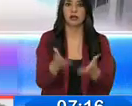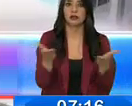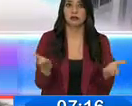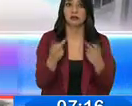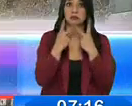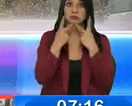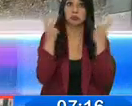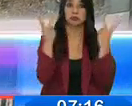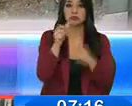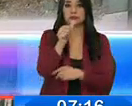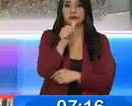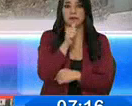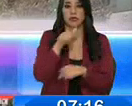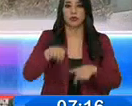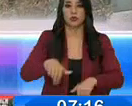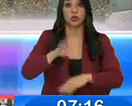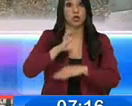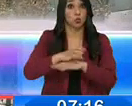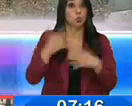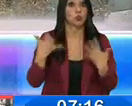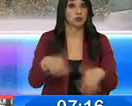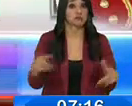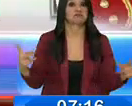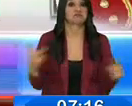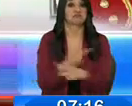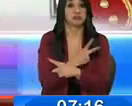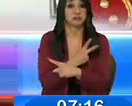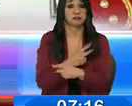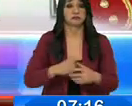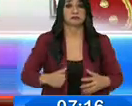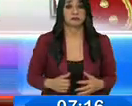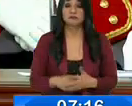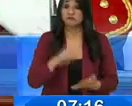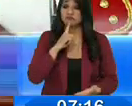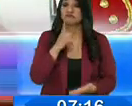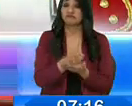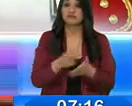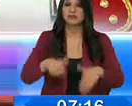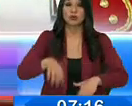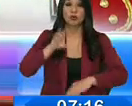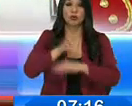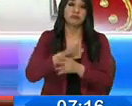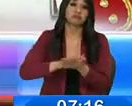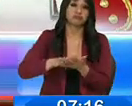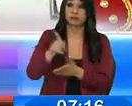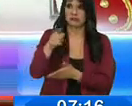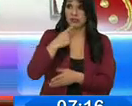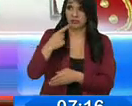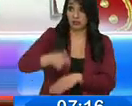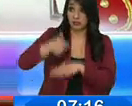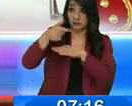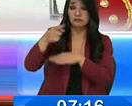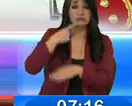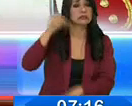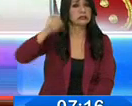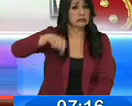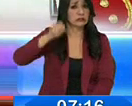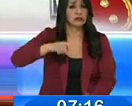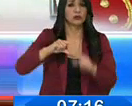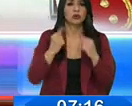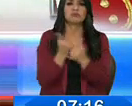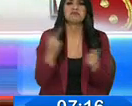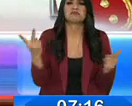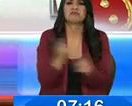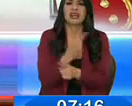privados y que Ecuador fue víctima de delincuentes. Ecuador sufrió la violencia, ya lo dijo el comandante, de delincuentes disfrazados